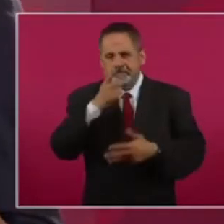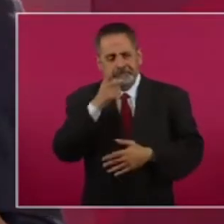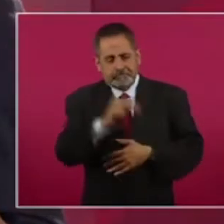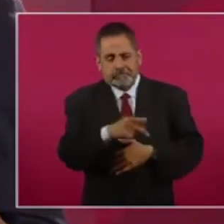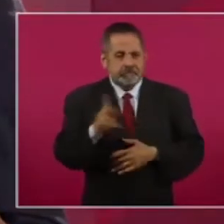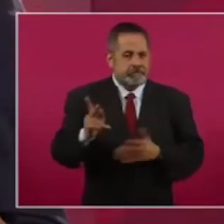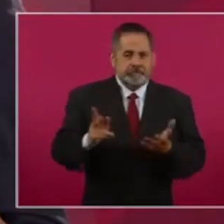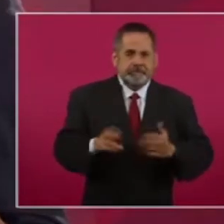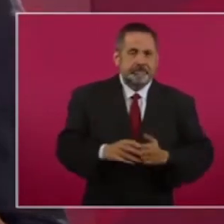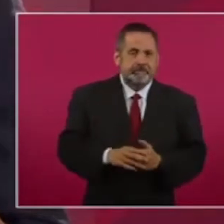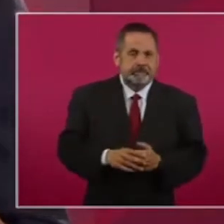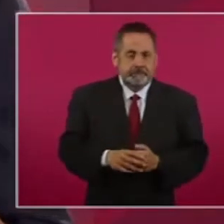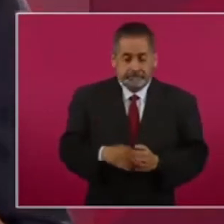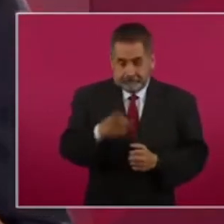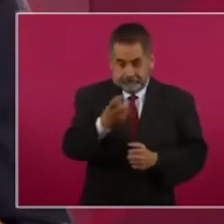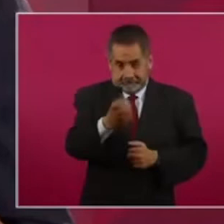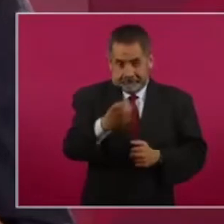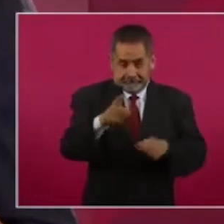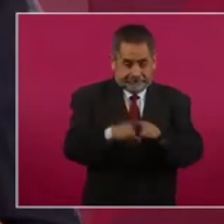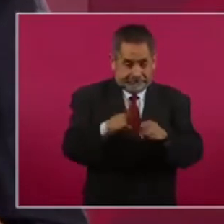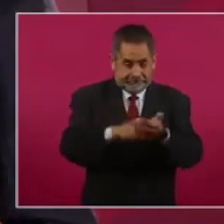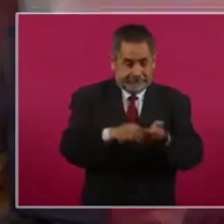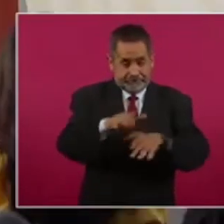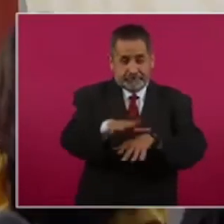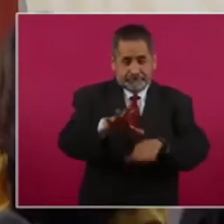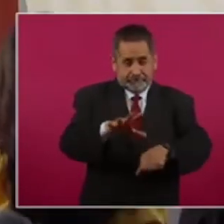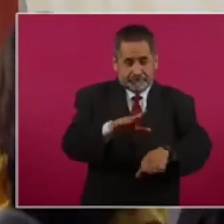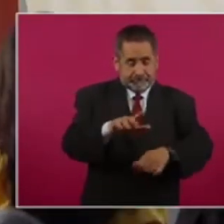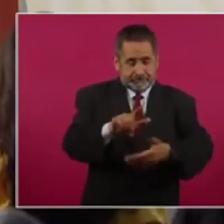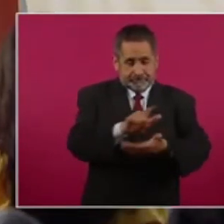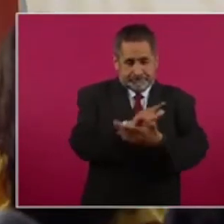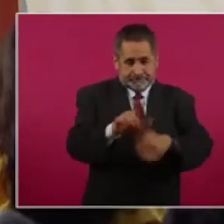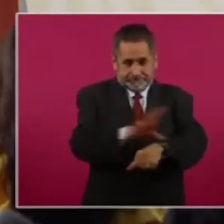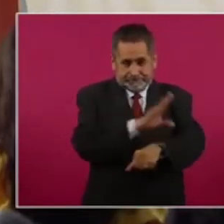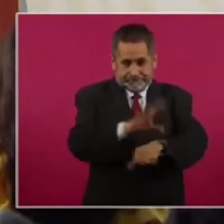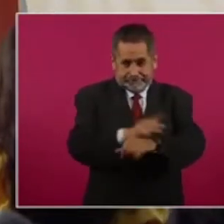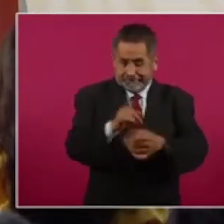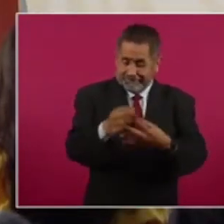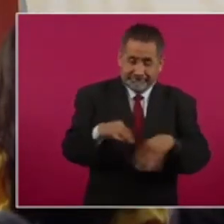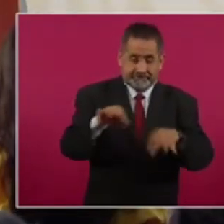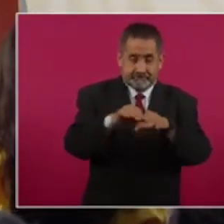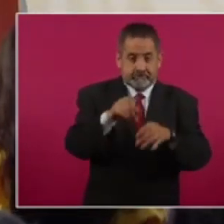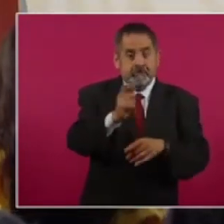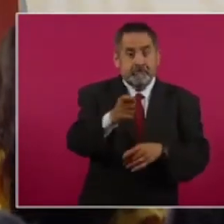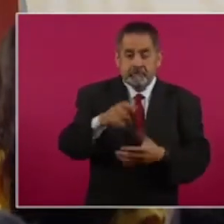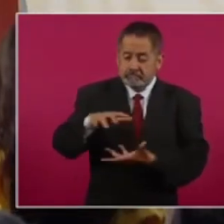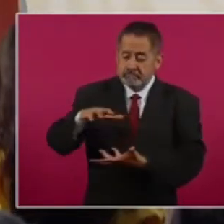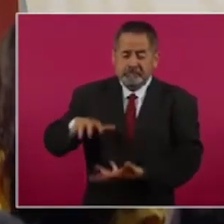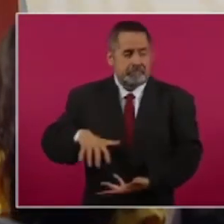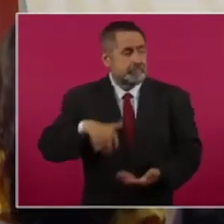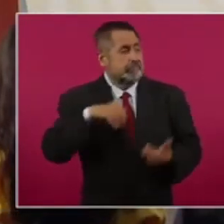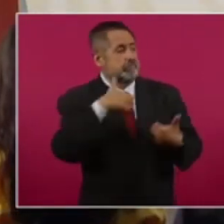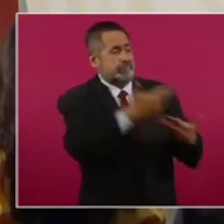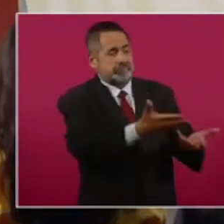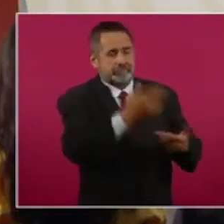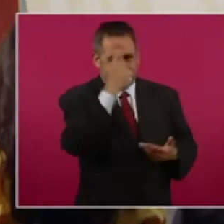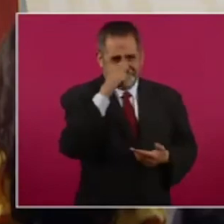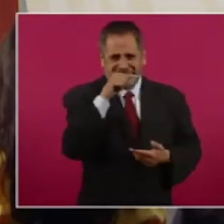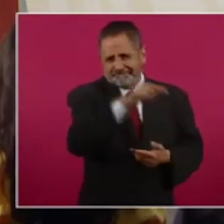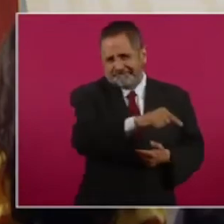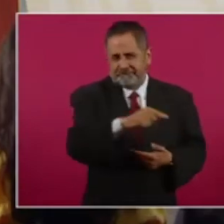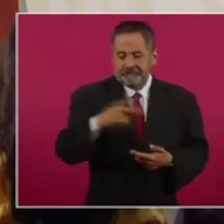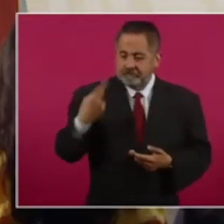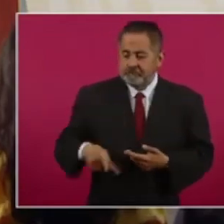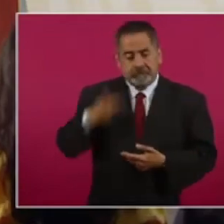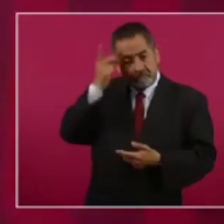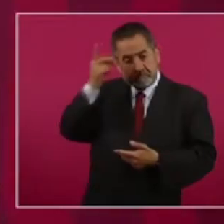Pero esta tan importante, porque era la entrega de los bienes del pueblo,